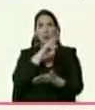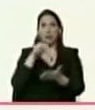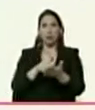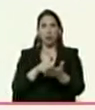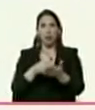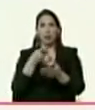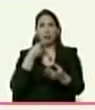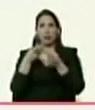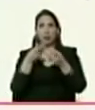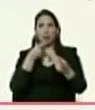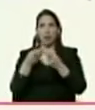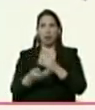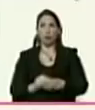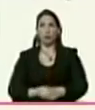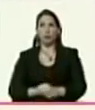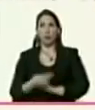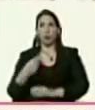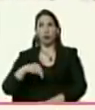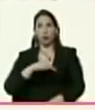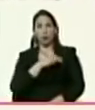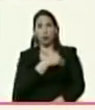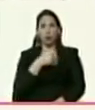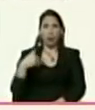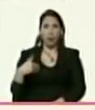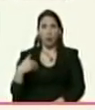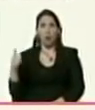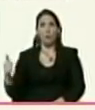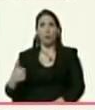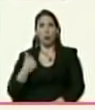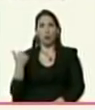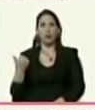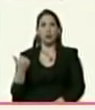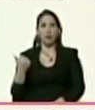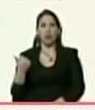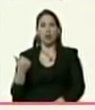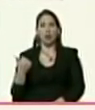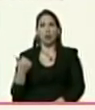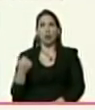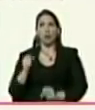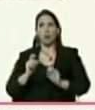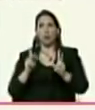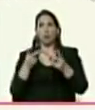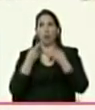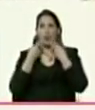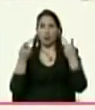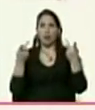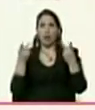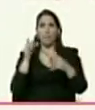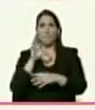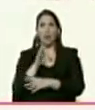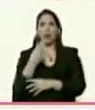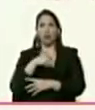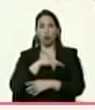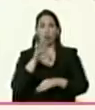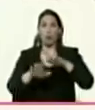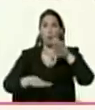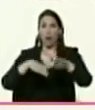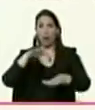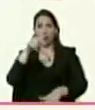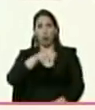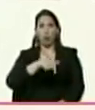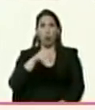Diálogo, nosotros queremos aprovechar la oportunidad para enviar un mensaje al país. Este paso que hemos dado hoy es